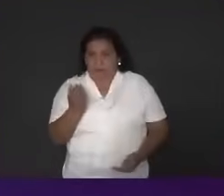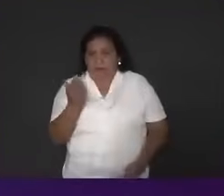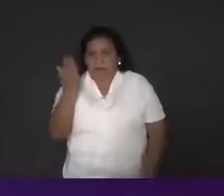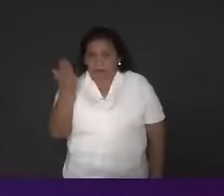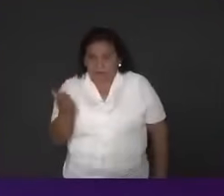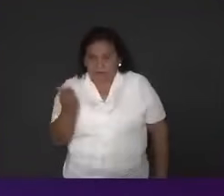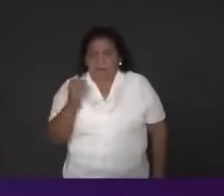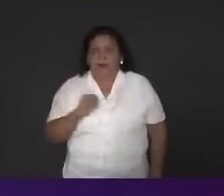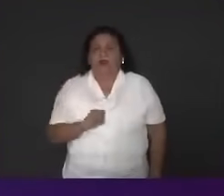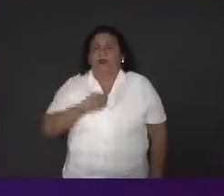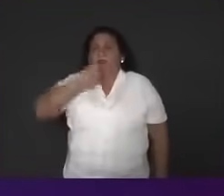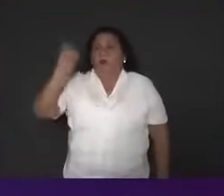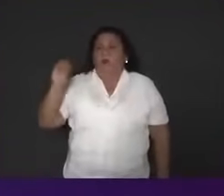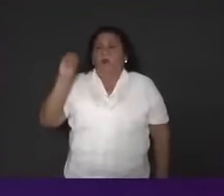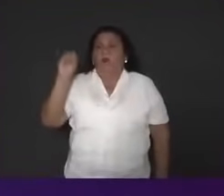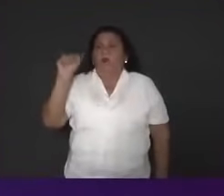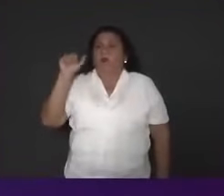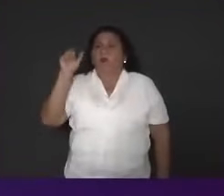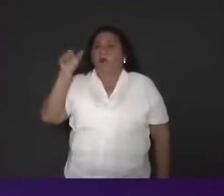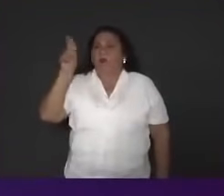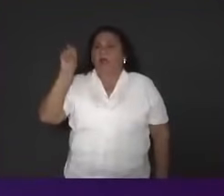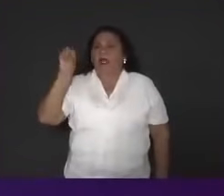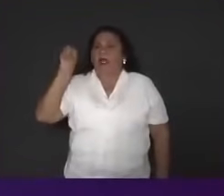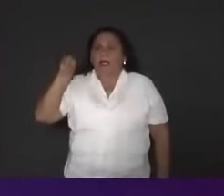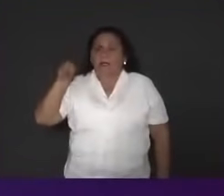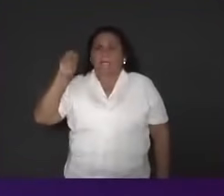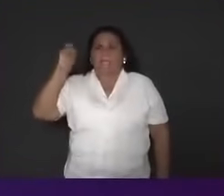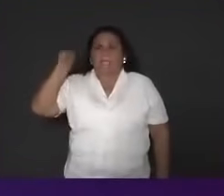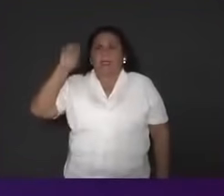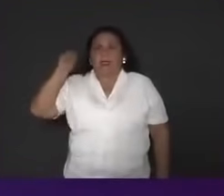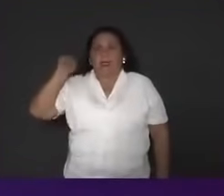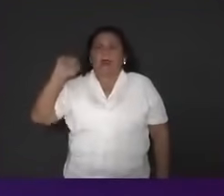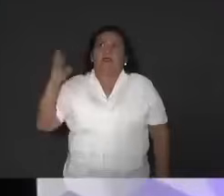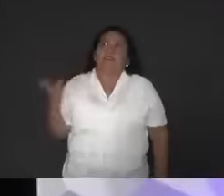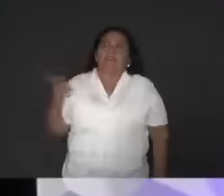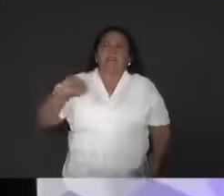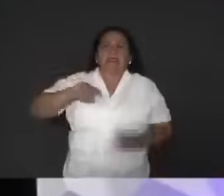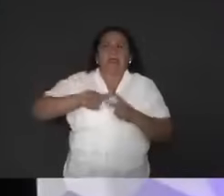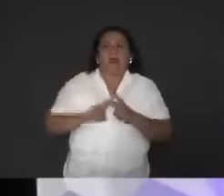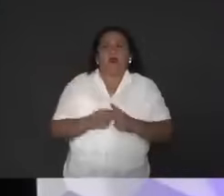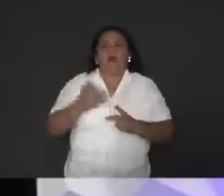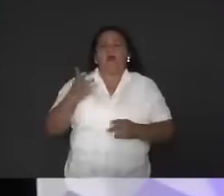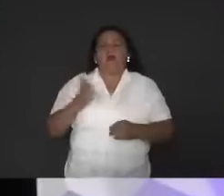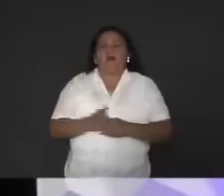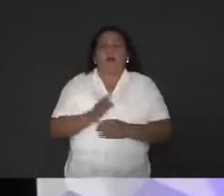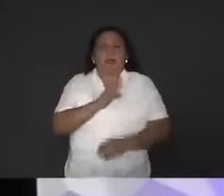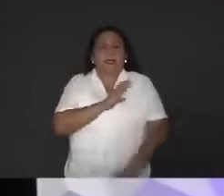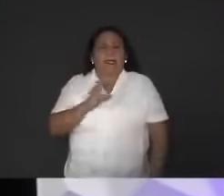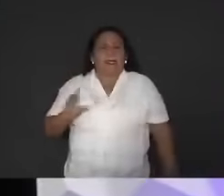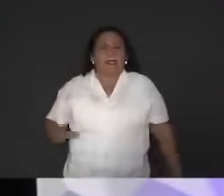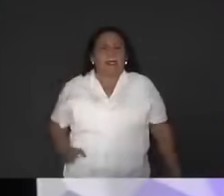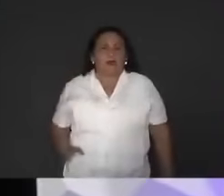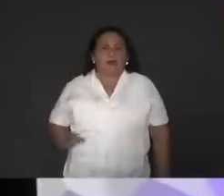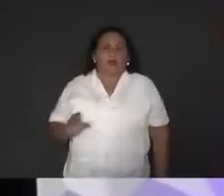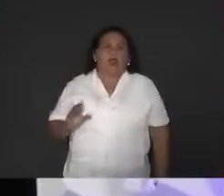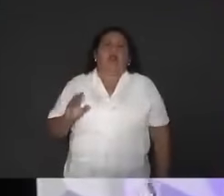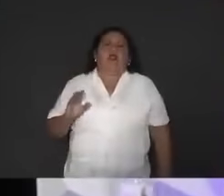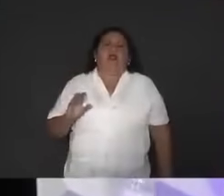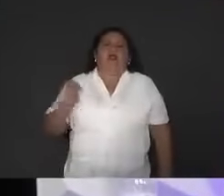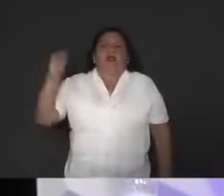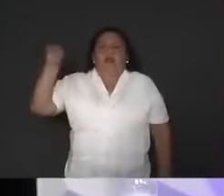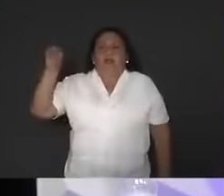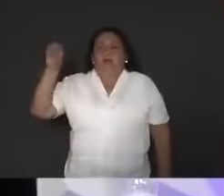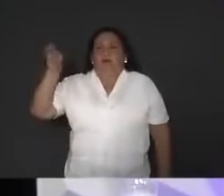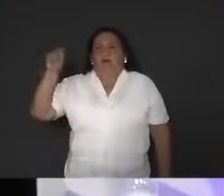Adelante, candidato Joaquín Díaz Mena. Desde que inicié mis aspiraciones por la candidatura de Morena, tuve